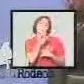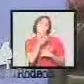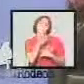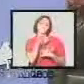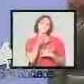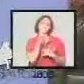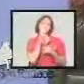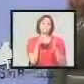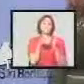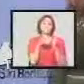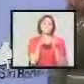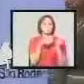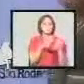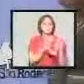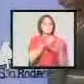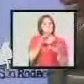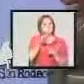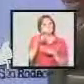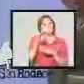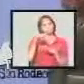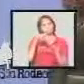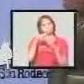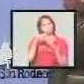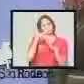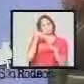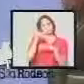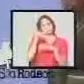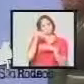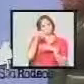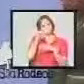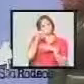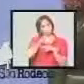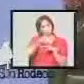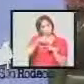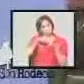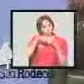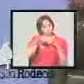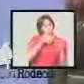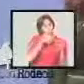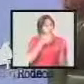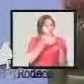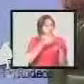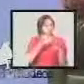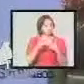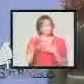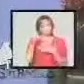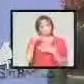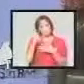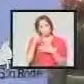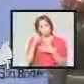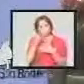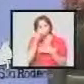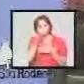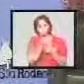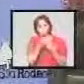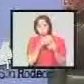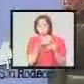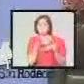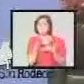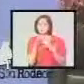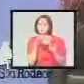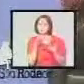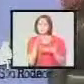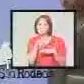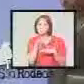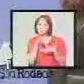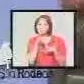se va a invertir unos 5.000 millones a ese fondo, a esos fondos especiales, bueno, como un 30% de esos fondos especiales, pero 5.000 de ellos van a ser